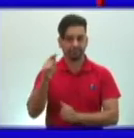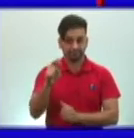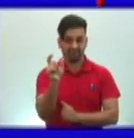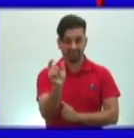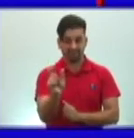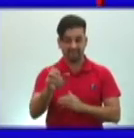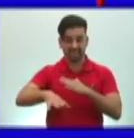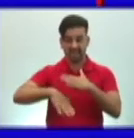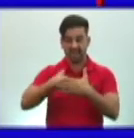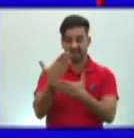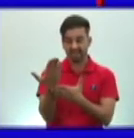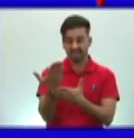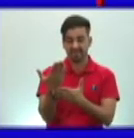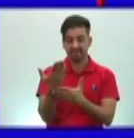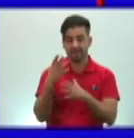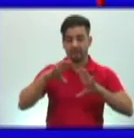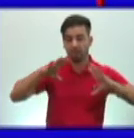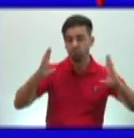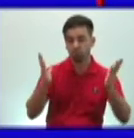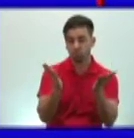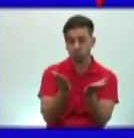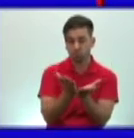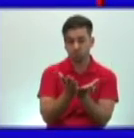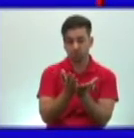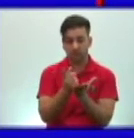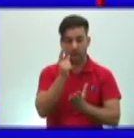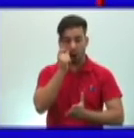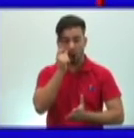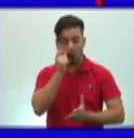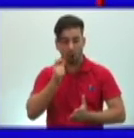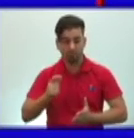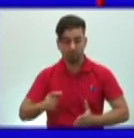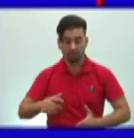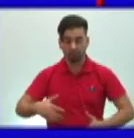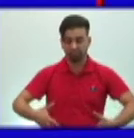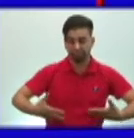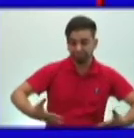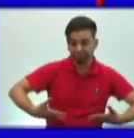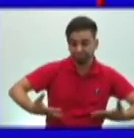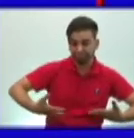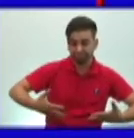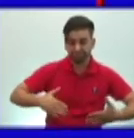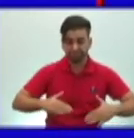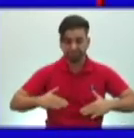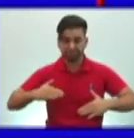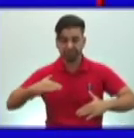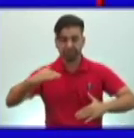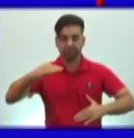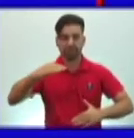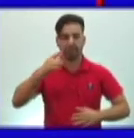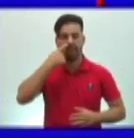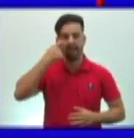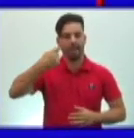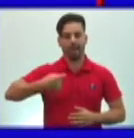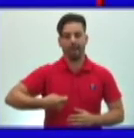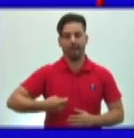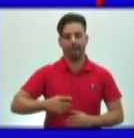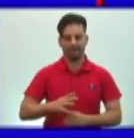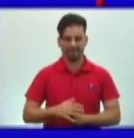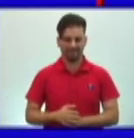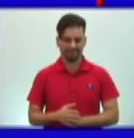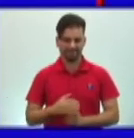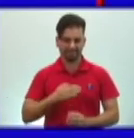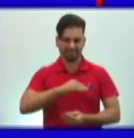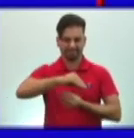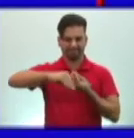sencillamente, los historiadores y teóricos pensaban que el mundo era resultado de la creación. Y Charles Darwin, en